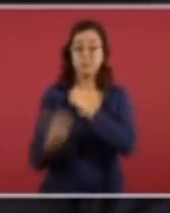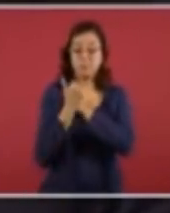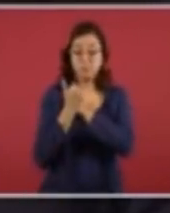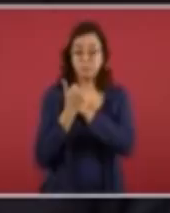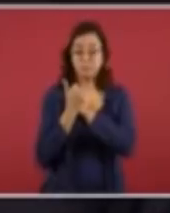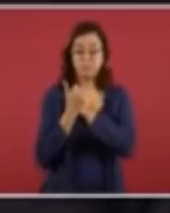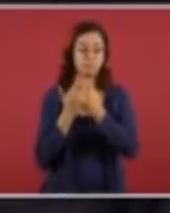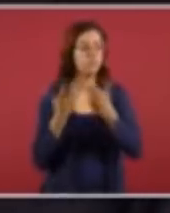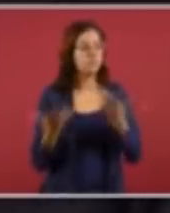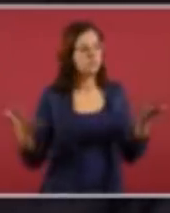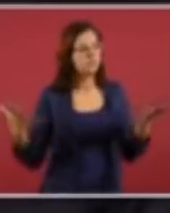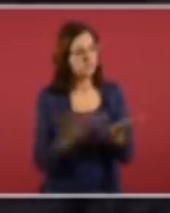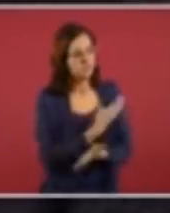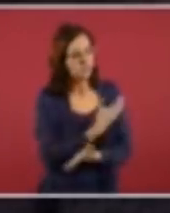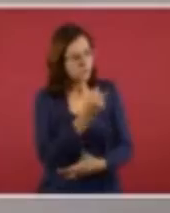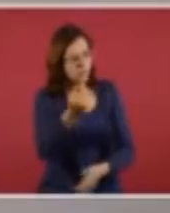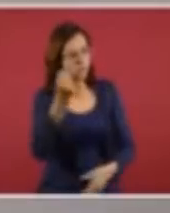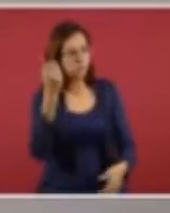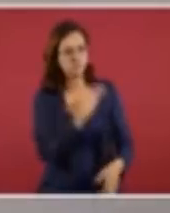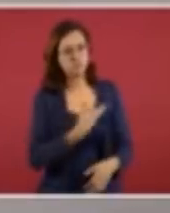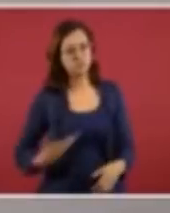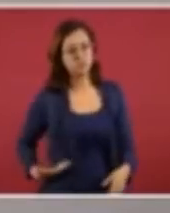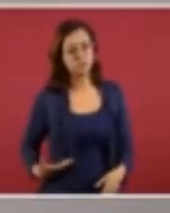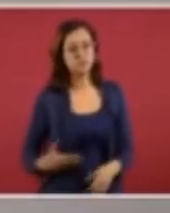Si ganamos, licenciado,